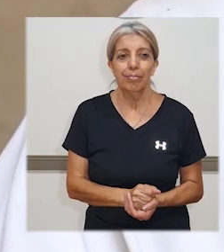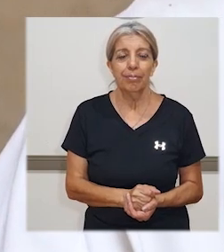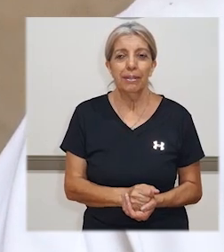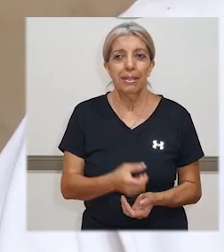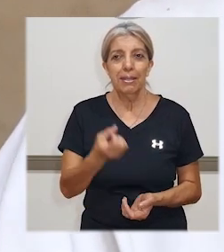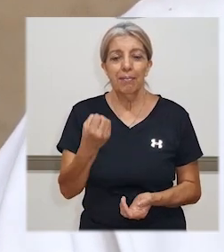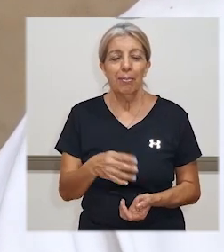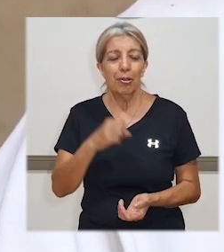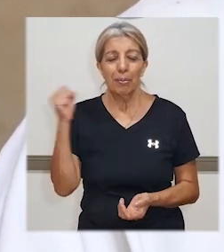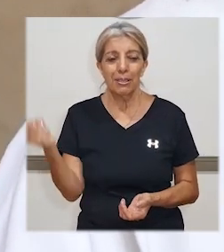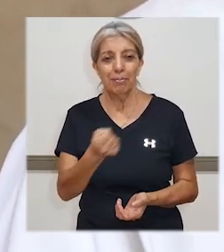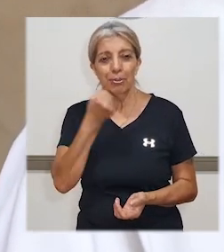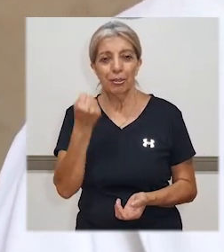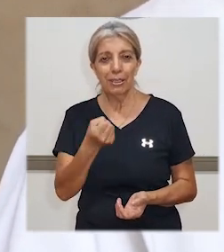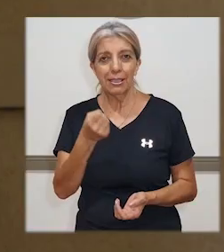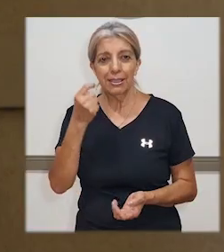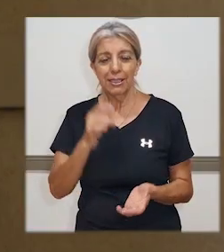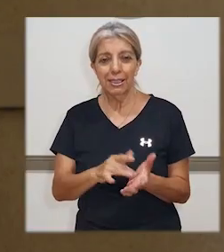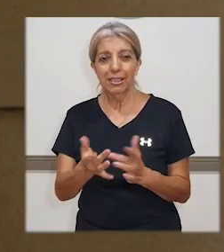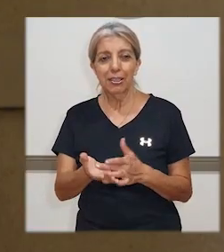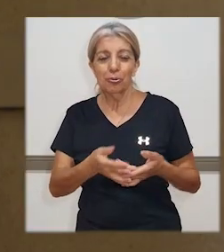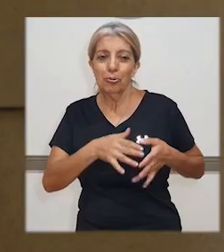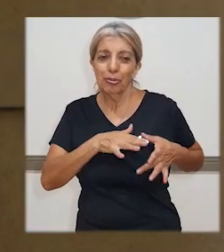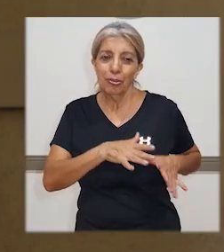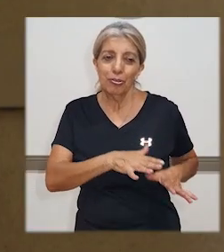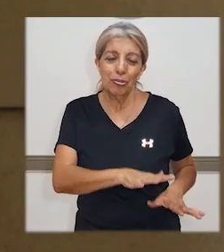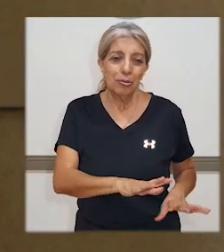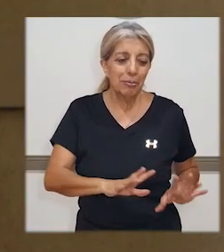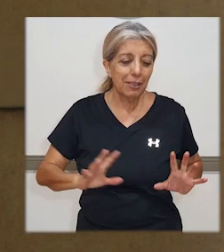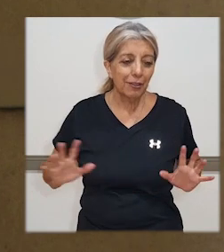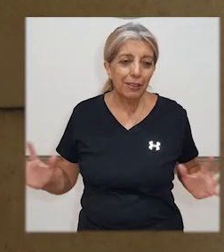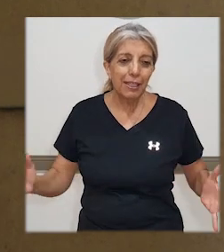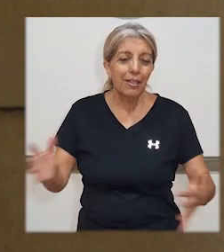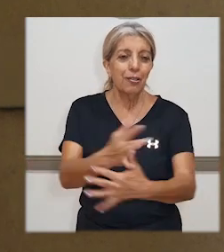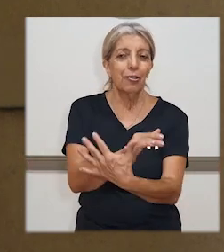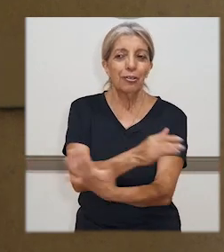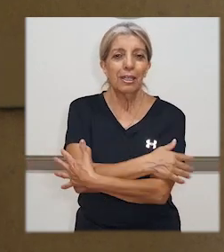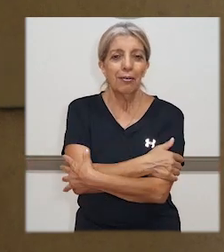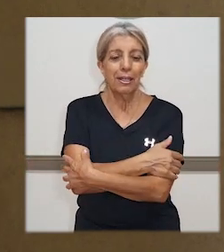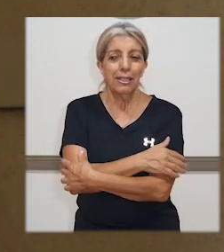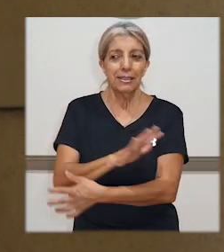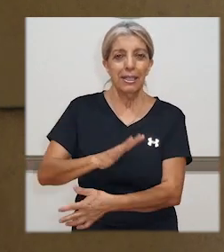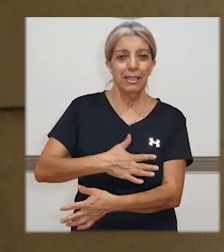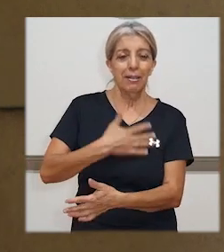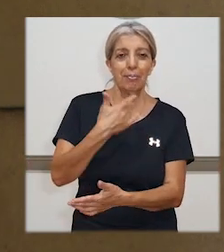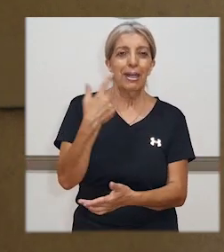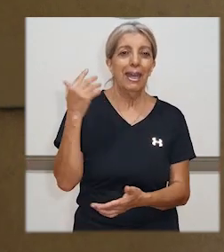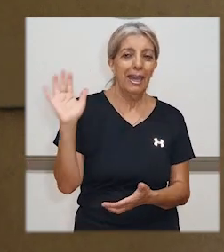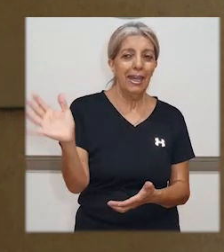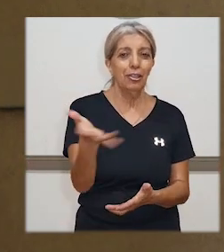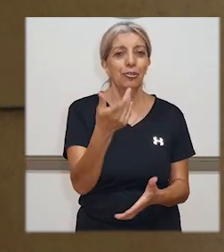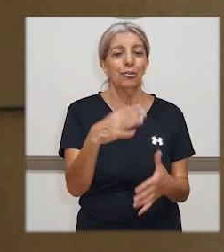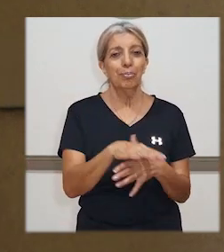Padre. Y aquí radica tal vez lo que lo impulsa al Maestro a presentarse como el pastor que